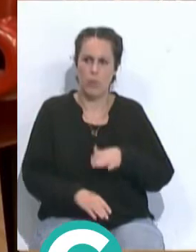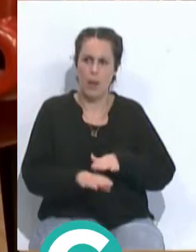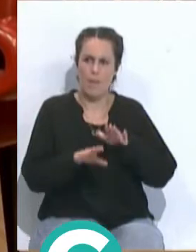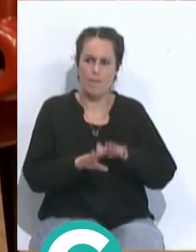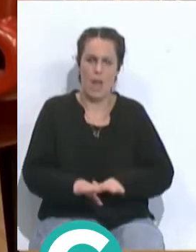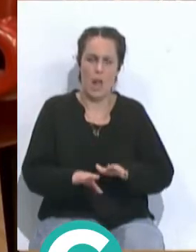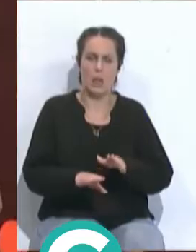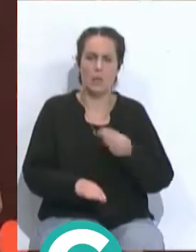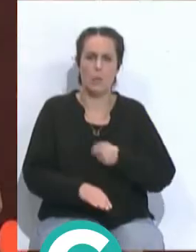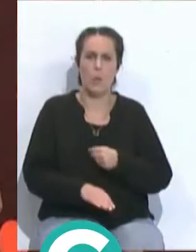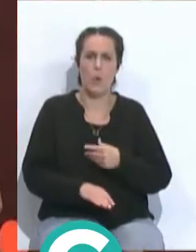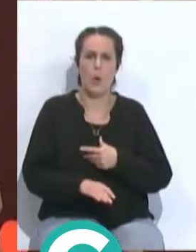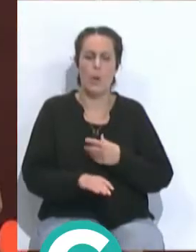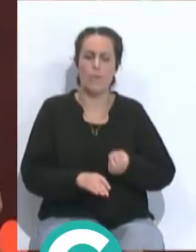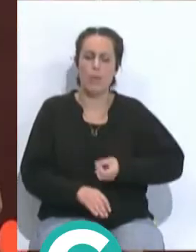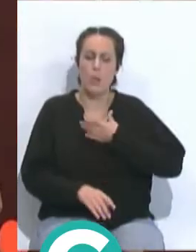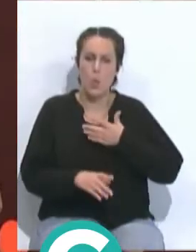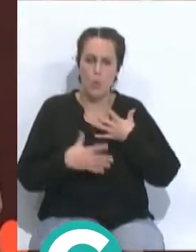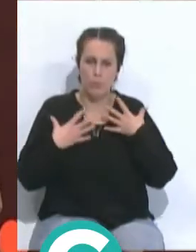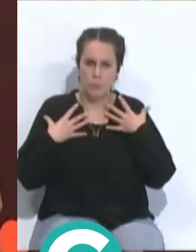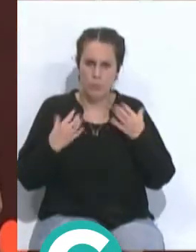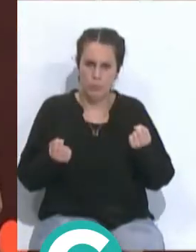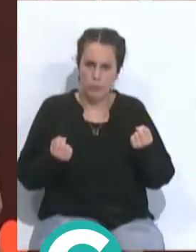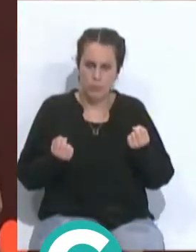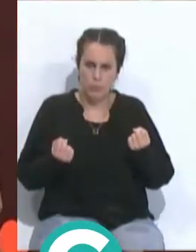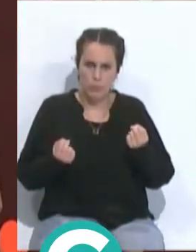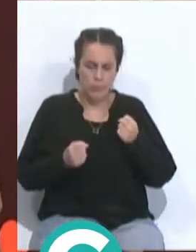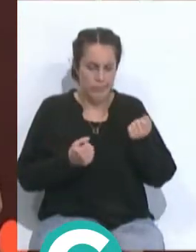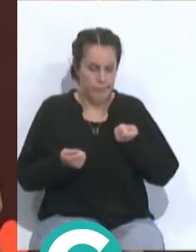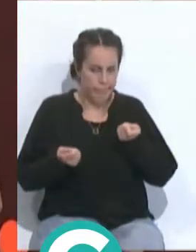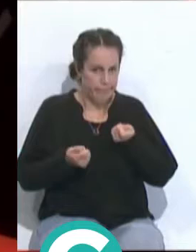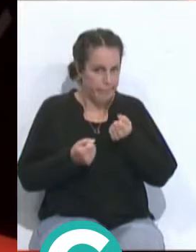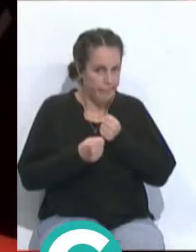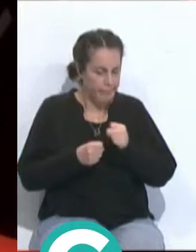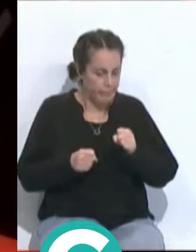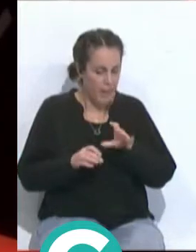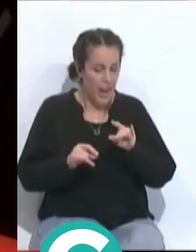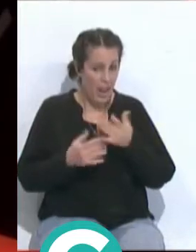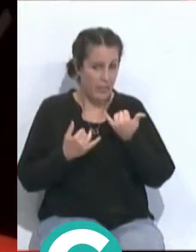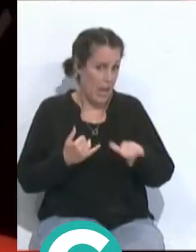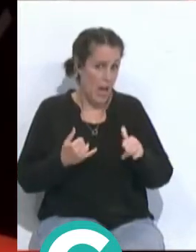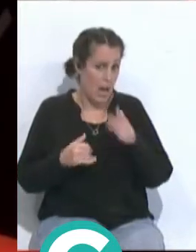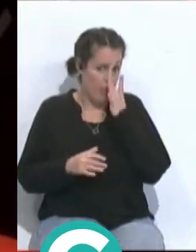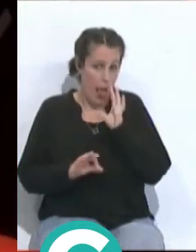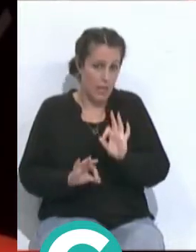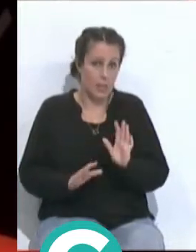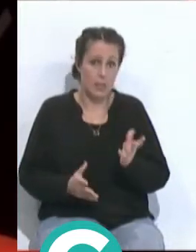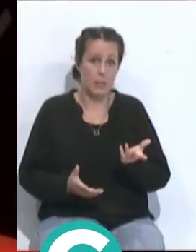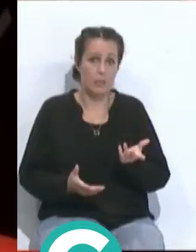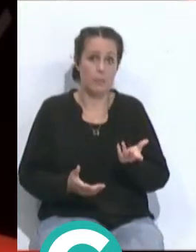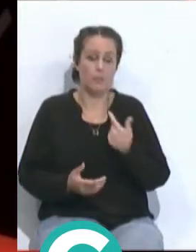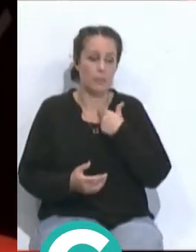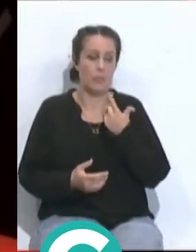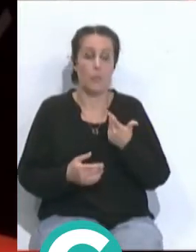¿no? A ese espíritu valiente indómito y al final eso es el carnaval, ¿no? Como él también decía, ¿no?